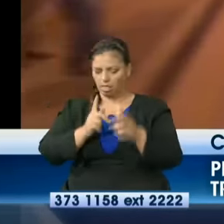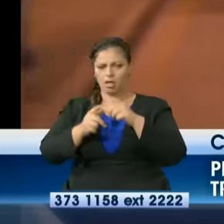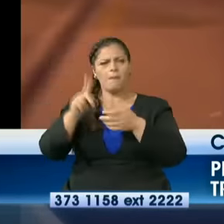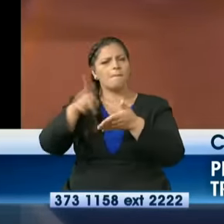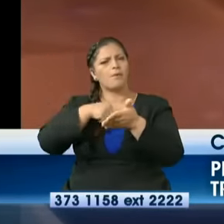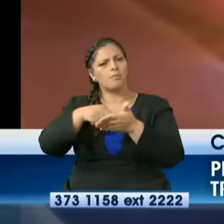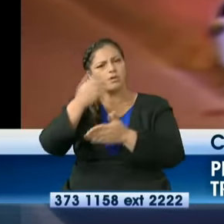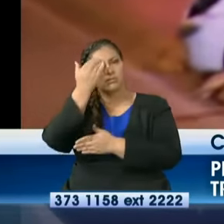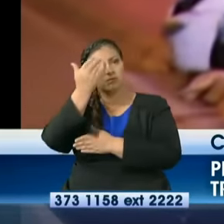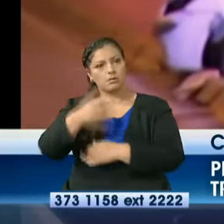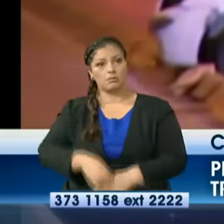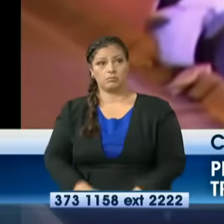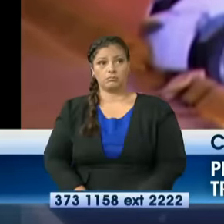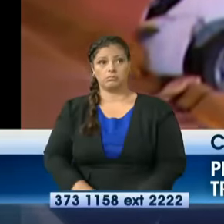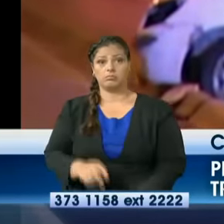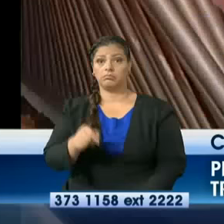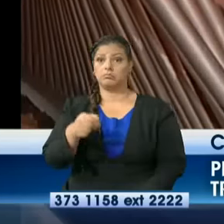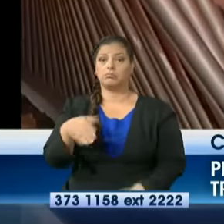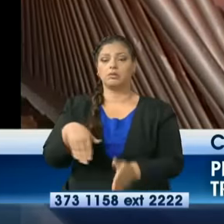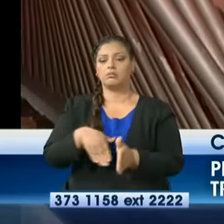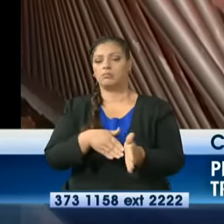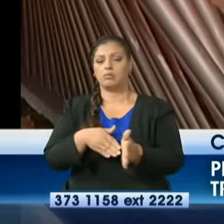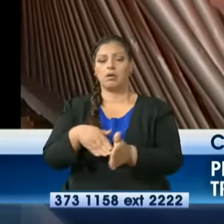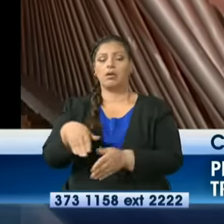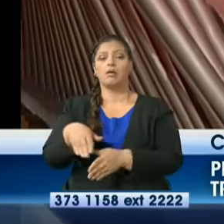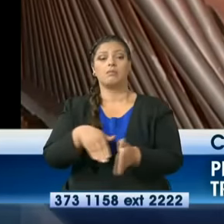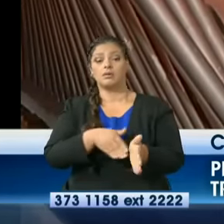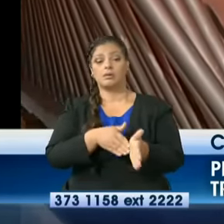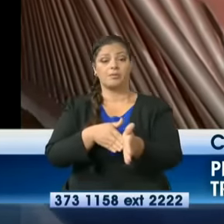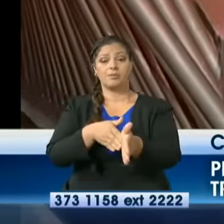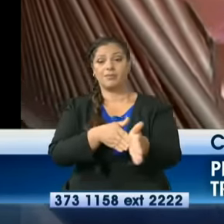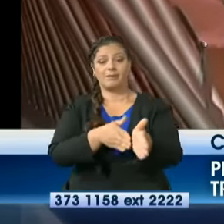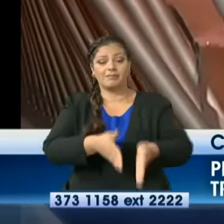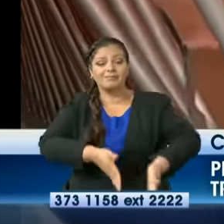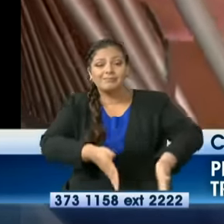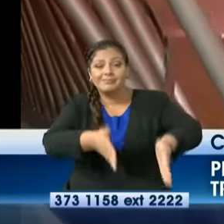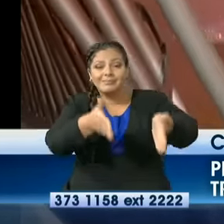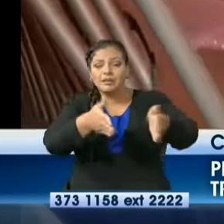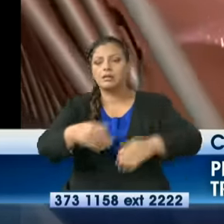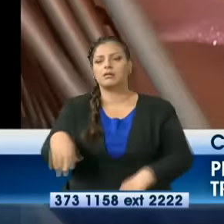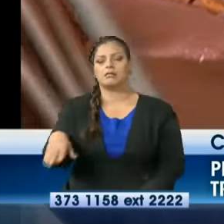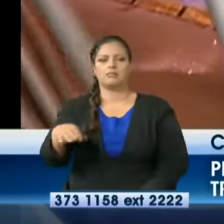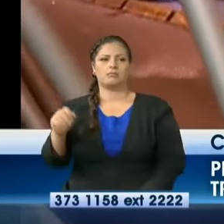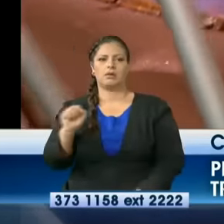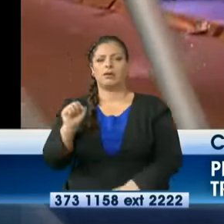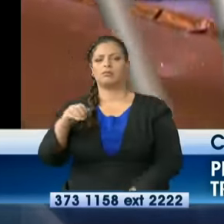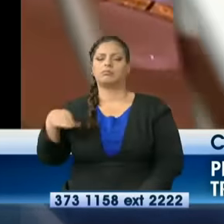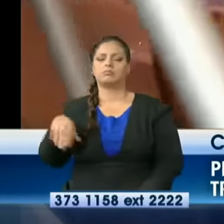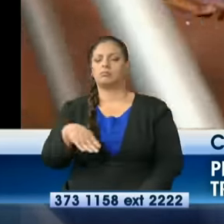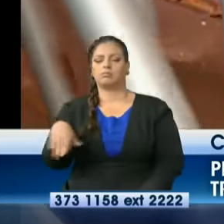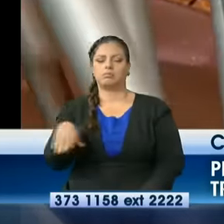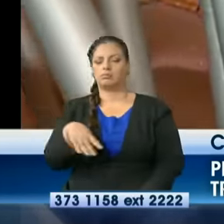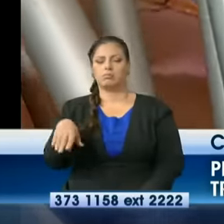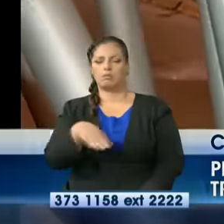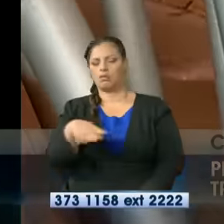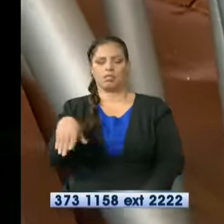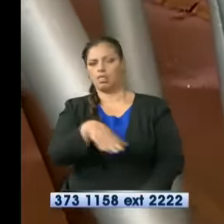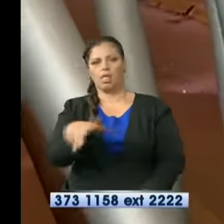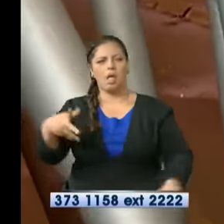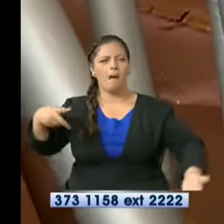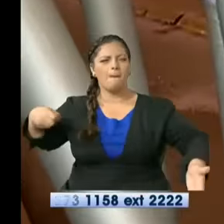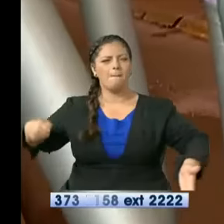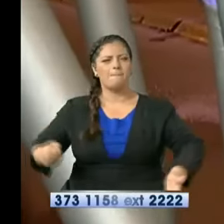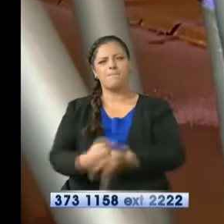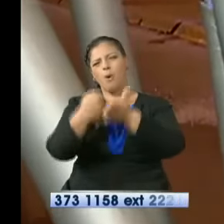carro invadió el carril de la metrovía e impactó contra las barandas del parterre central, informó